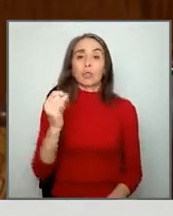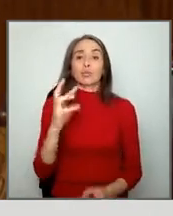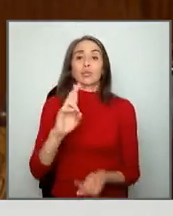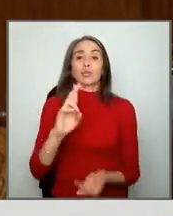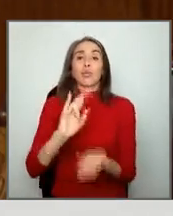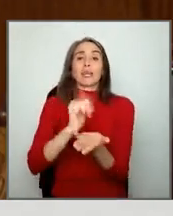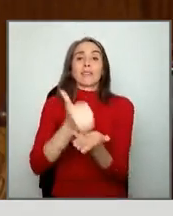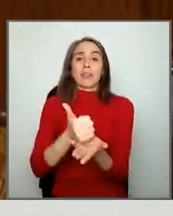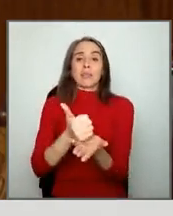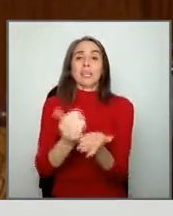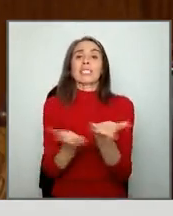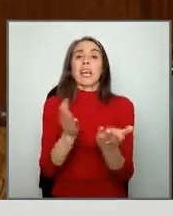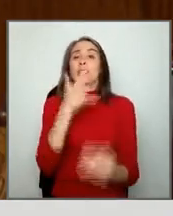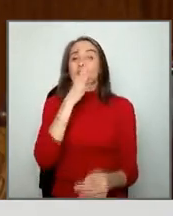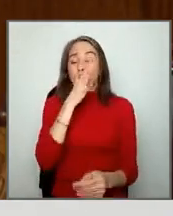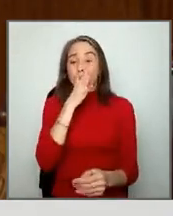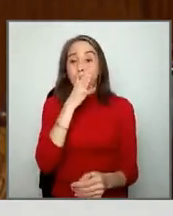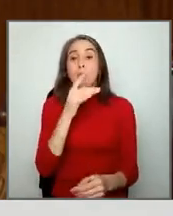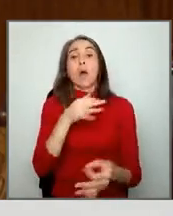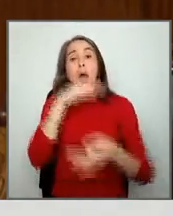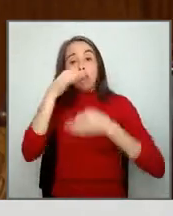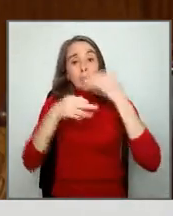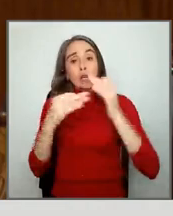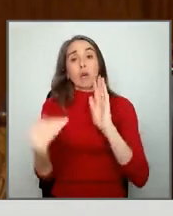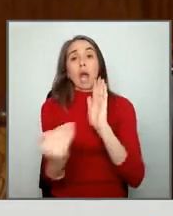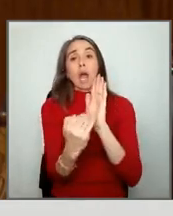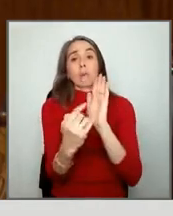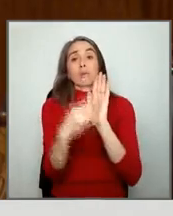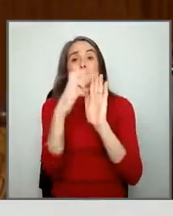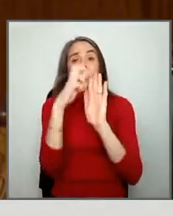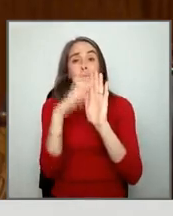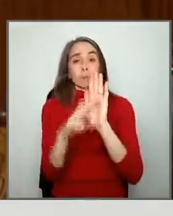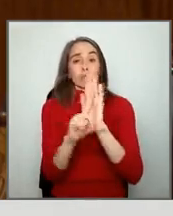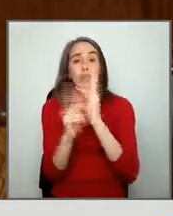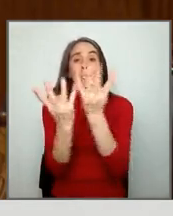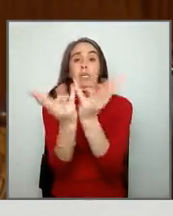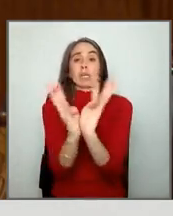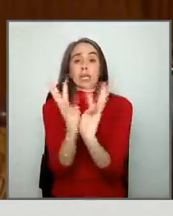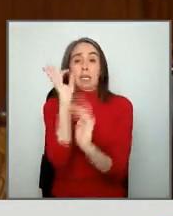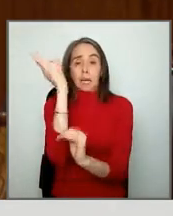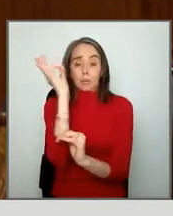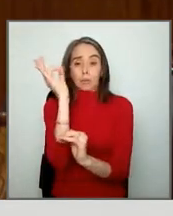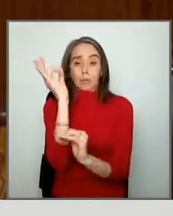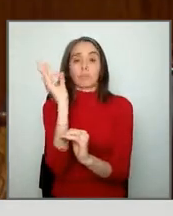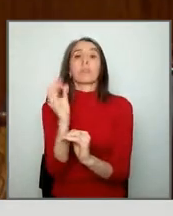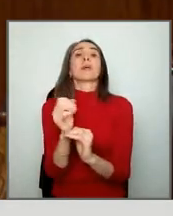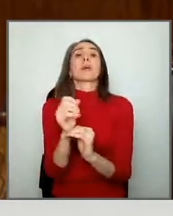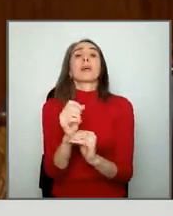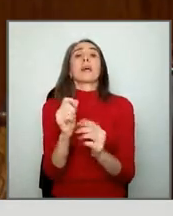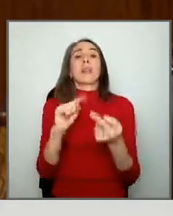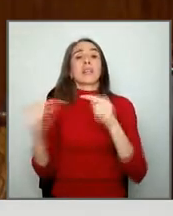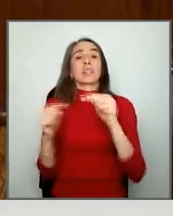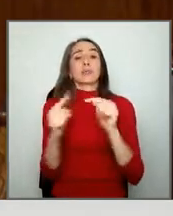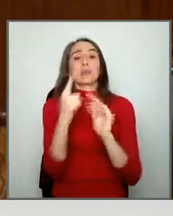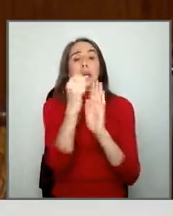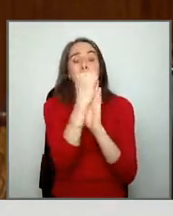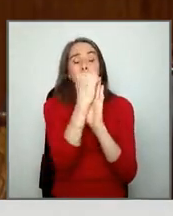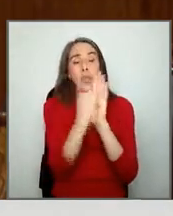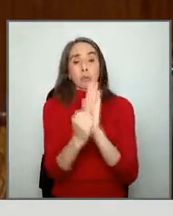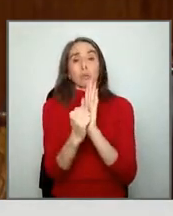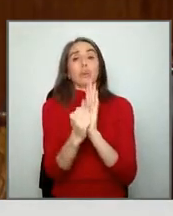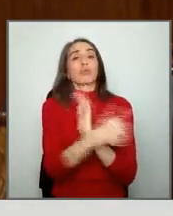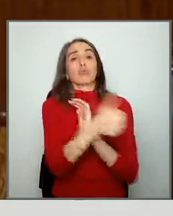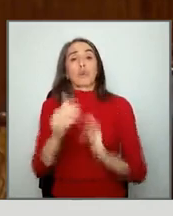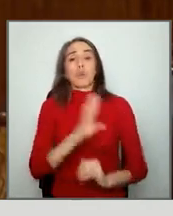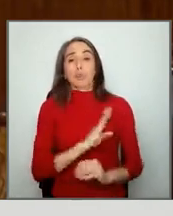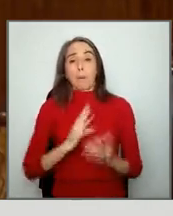todos manifestaron su apoyo a la iniciativa durante la discusión particular se aprobó por unanimidad de los